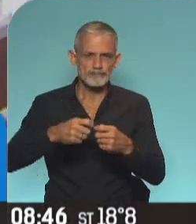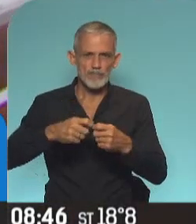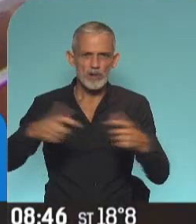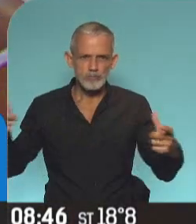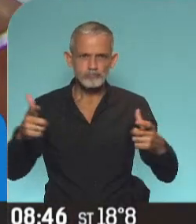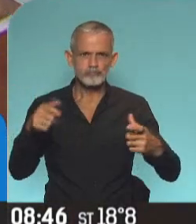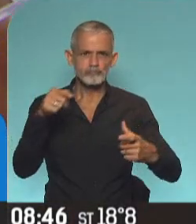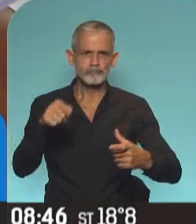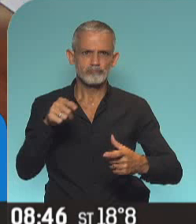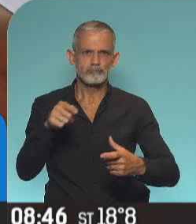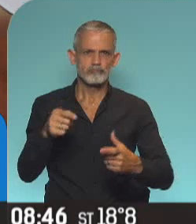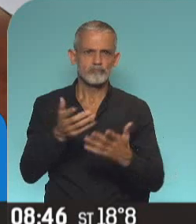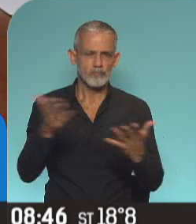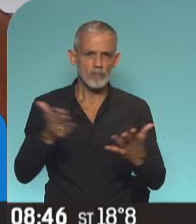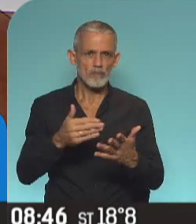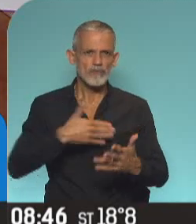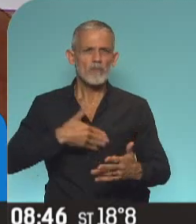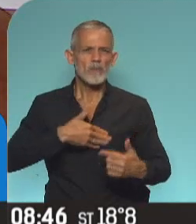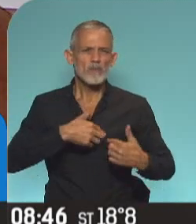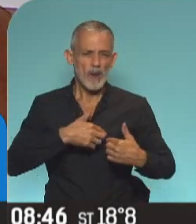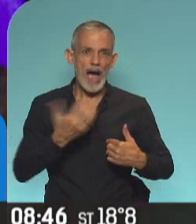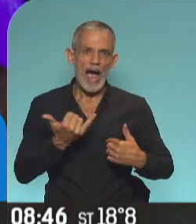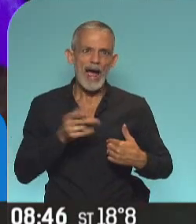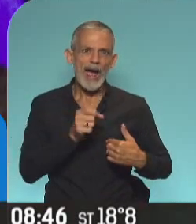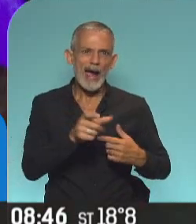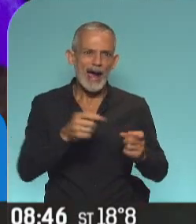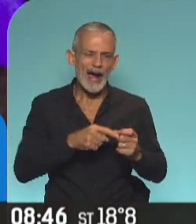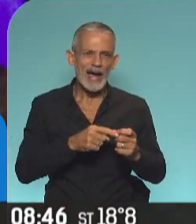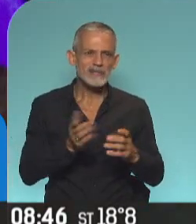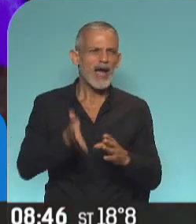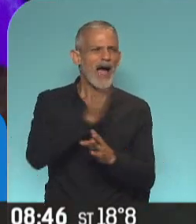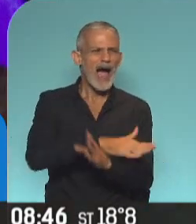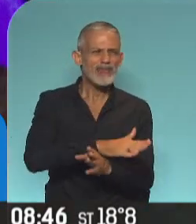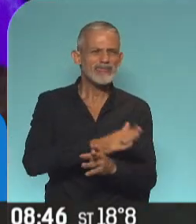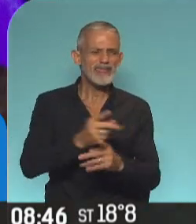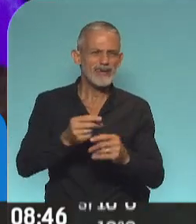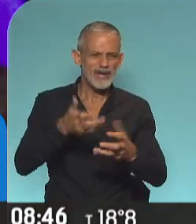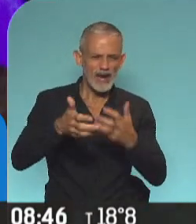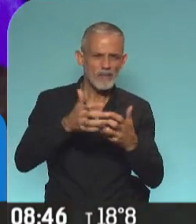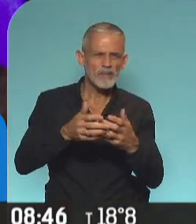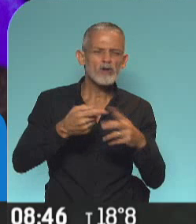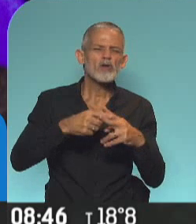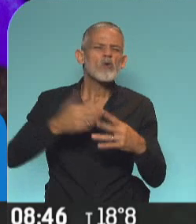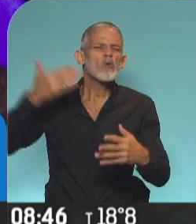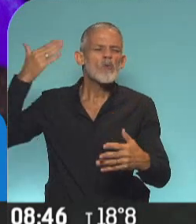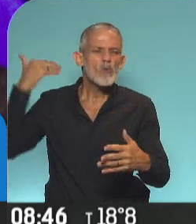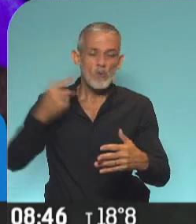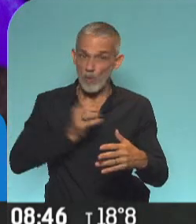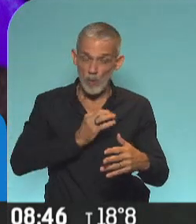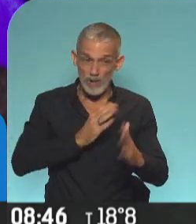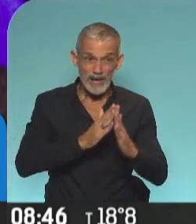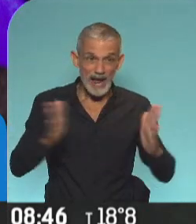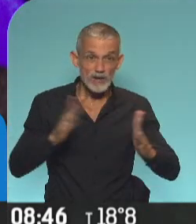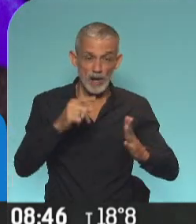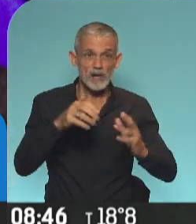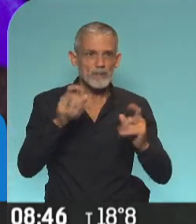hoy estamos viendo tumores de mama similares antes de la aparición de la mamografía claro entonces un año es un montón de tiempo en lo